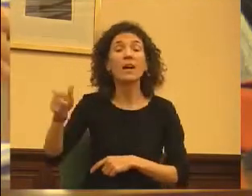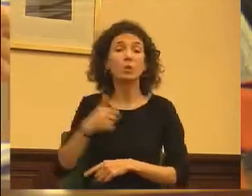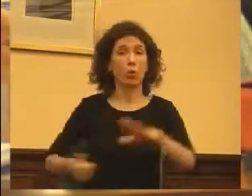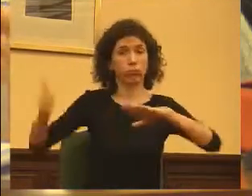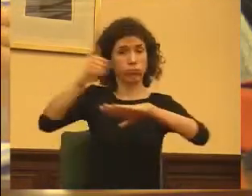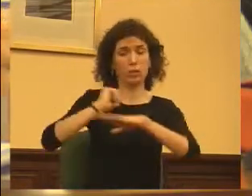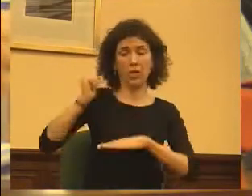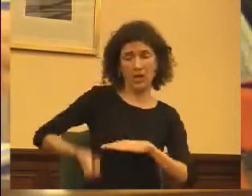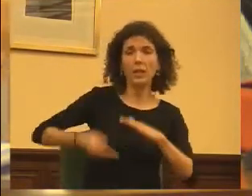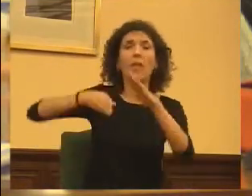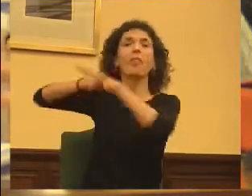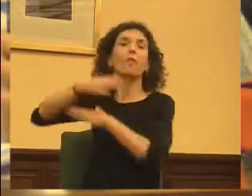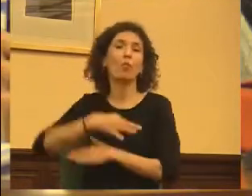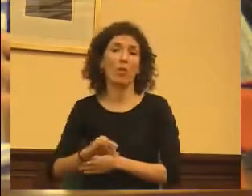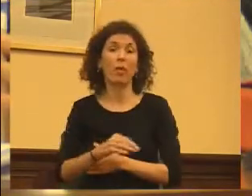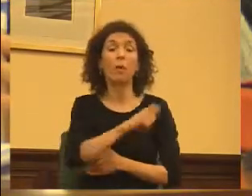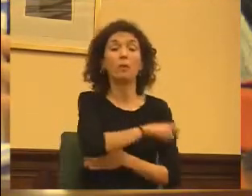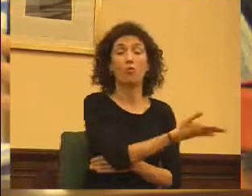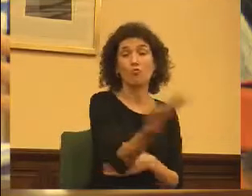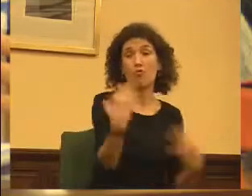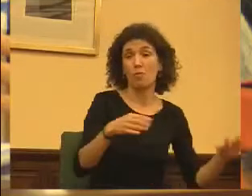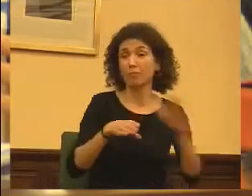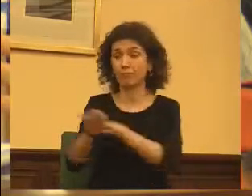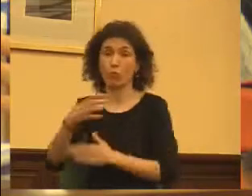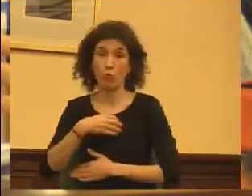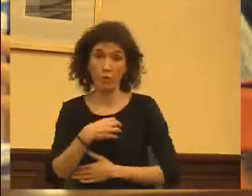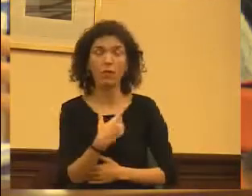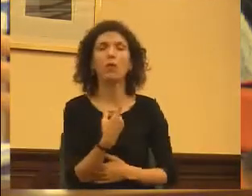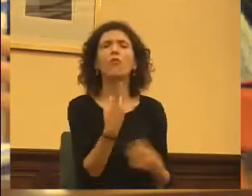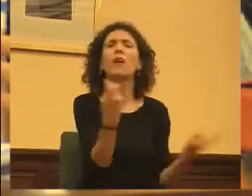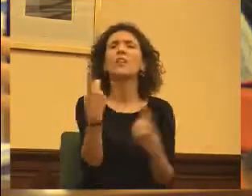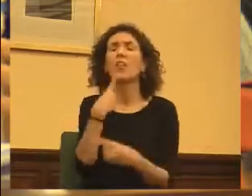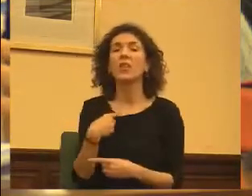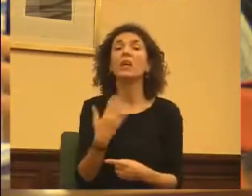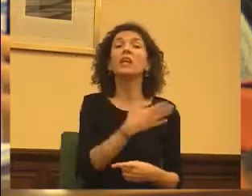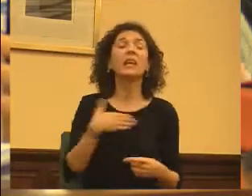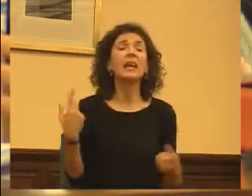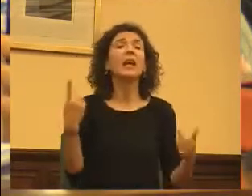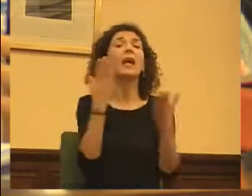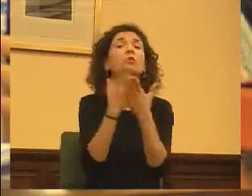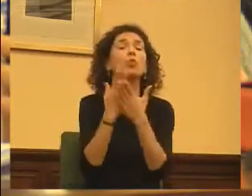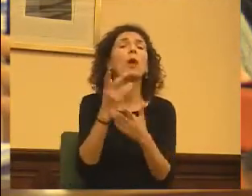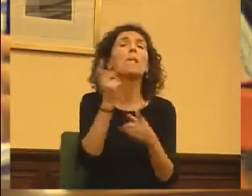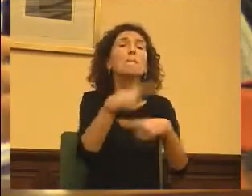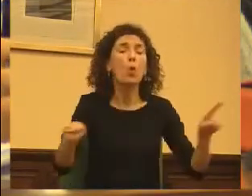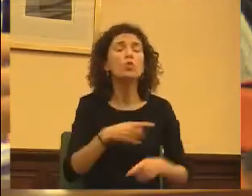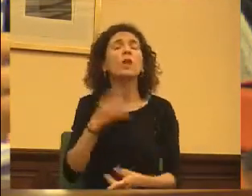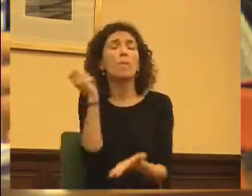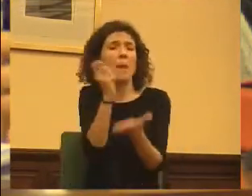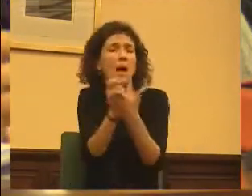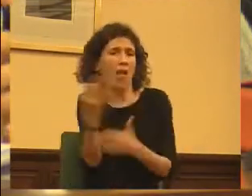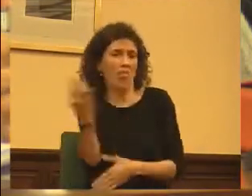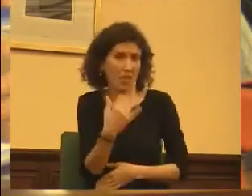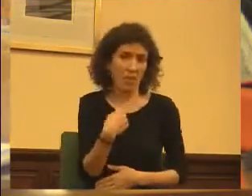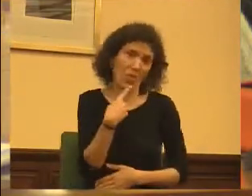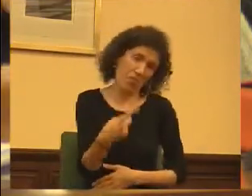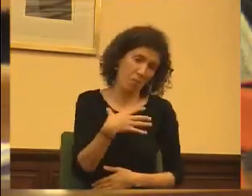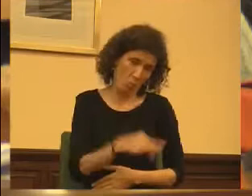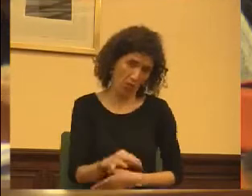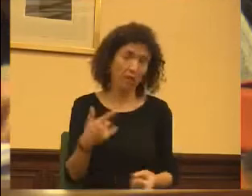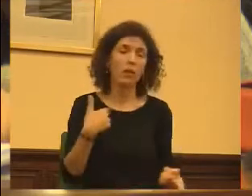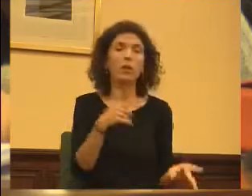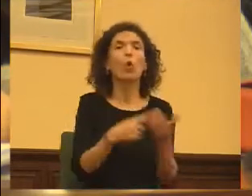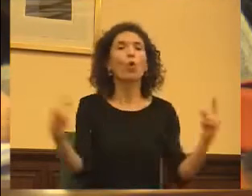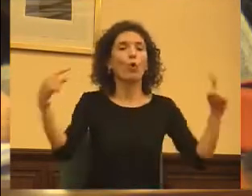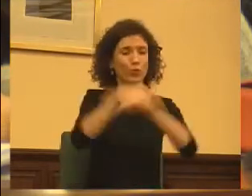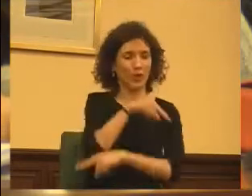clases más privilegiadas. ¿Sabe qué les falta decirnos? El que quiera estudiar música, que se la pague. Y eso es